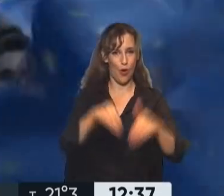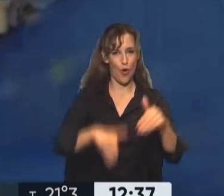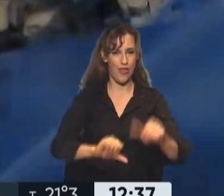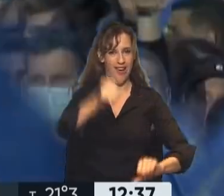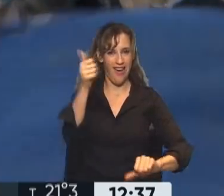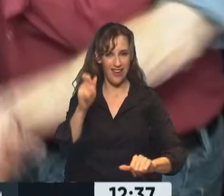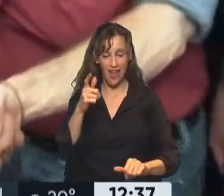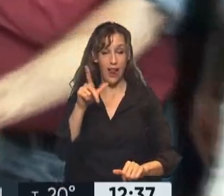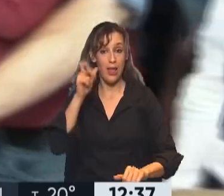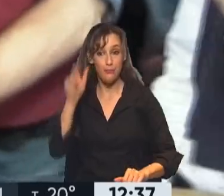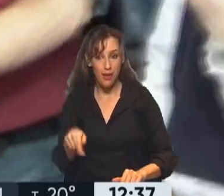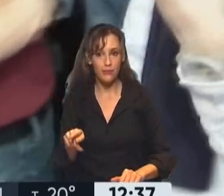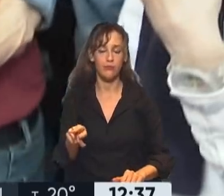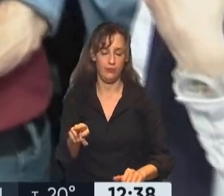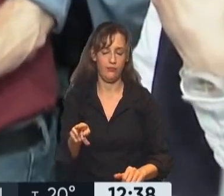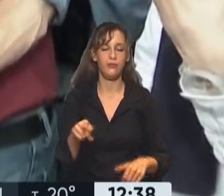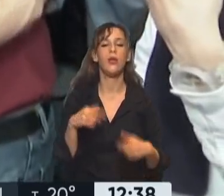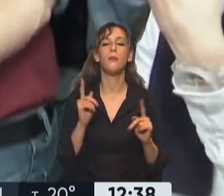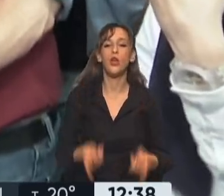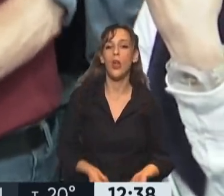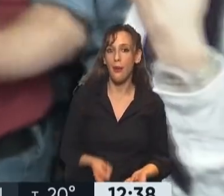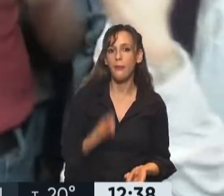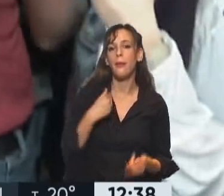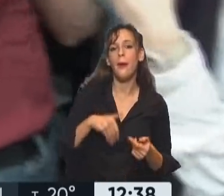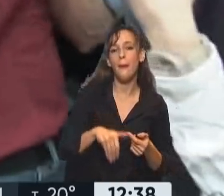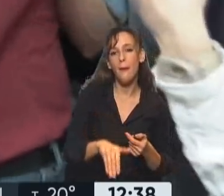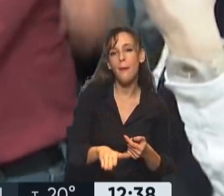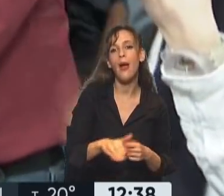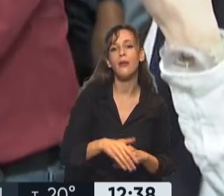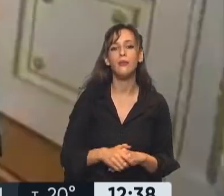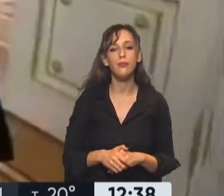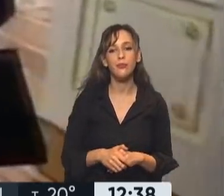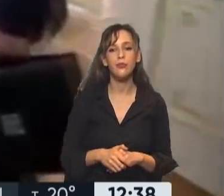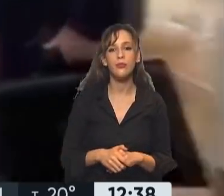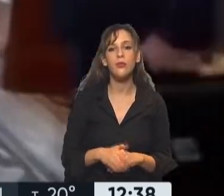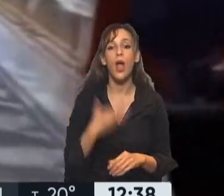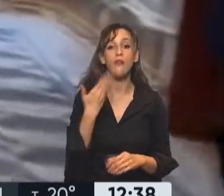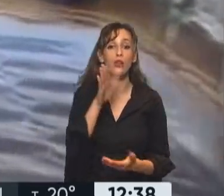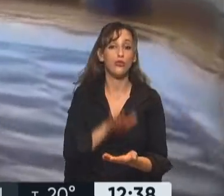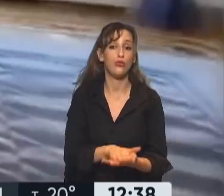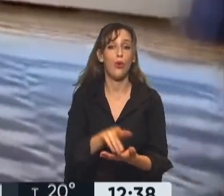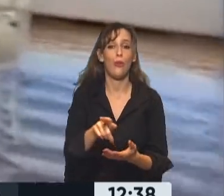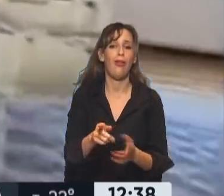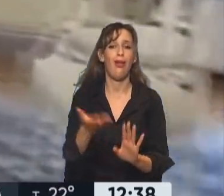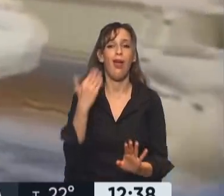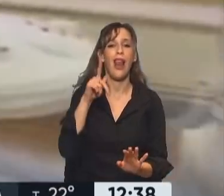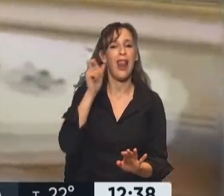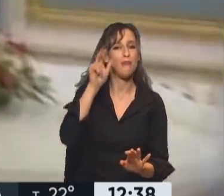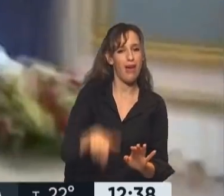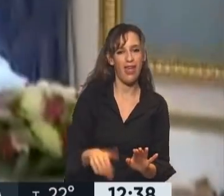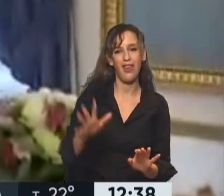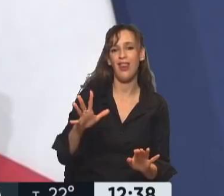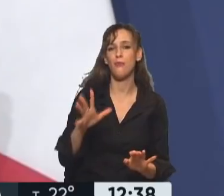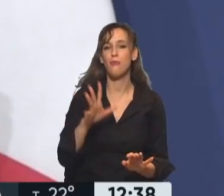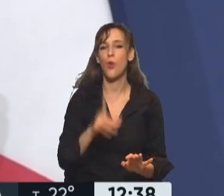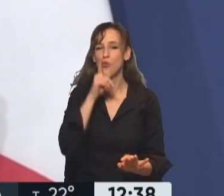atenderá esas demandas. Pero también golpeará a su rival en uno de sus flancos débiles, como su relación con el presidente de Rusia, Vladimir